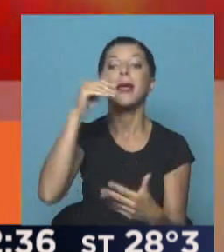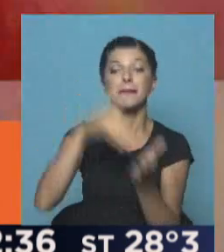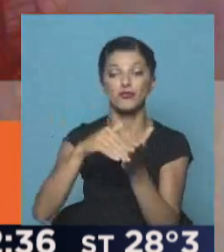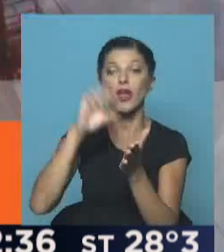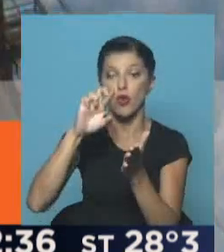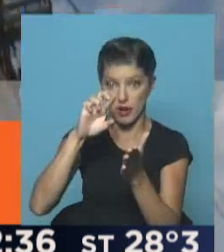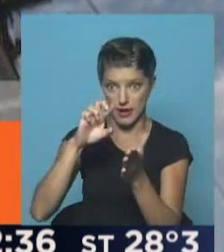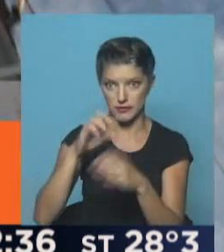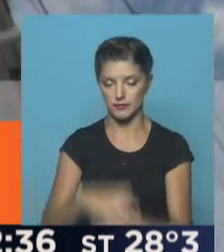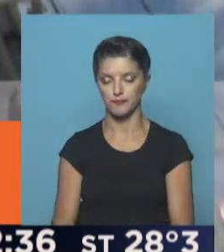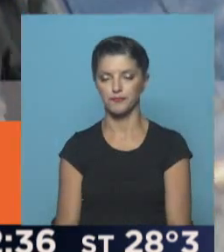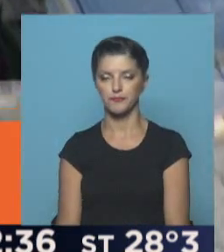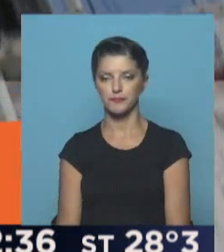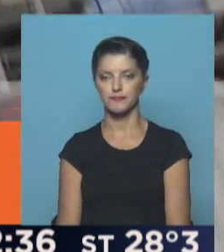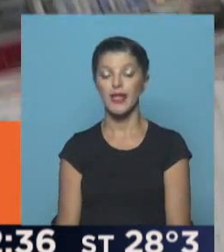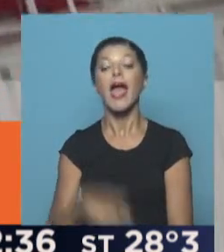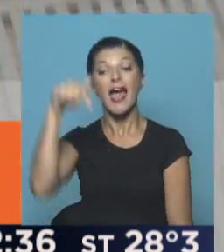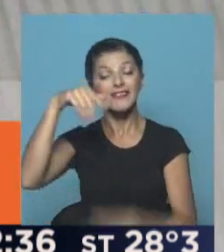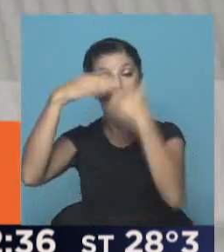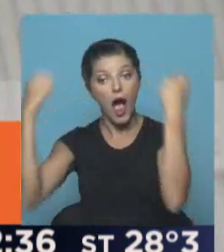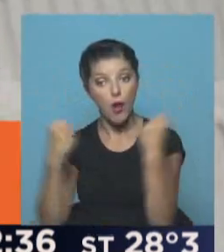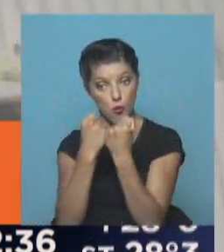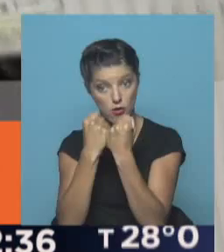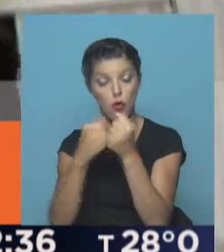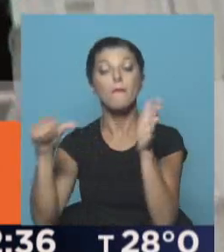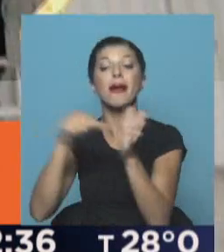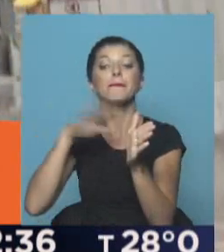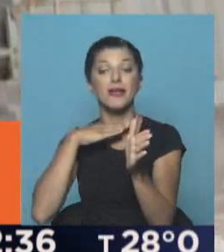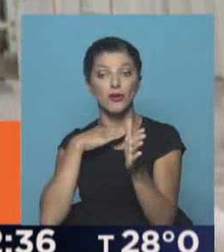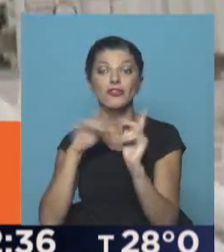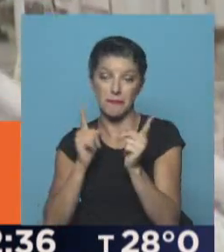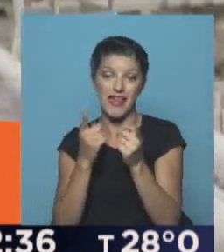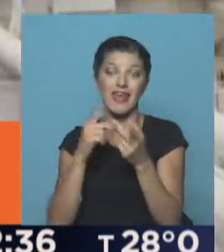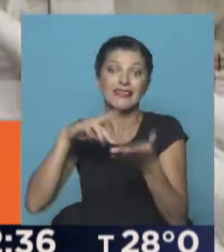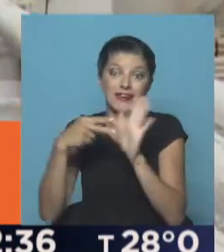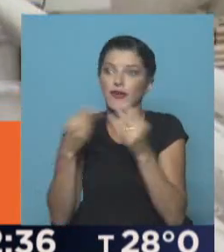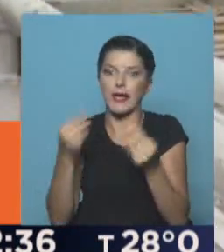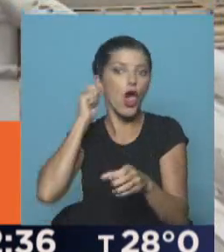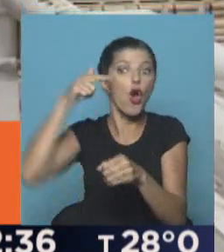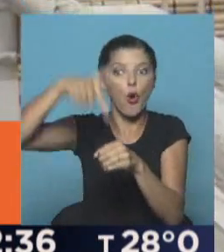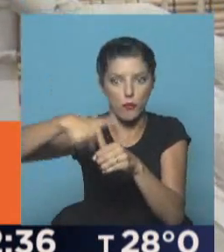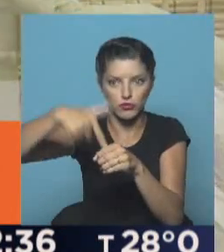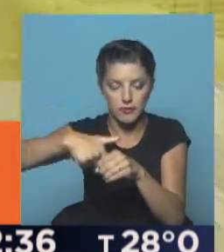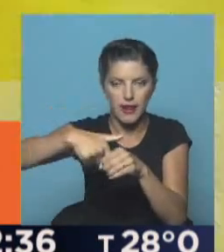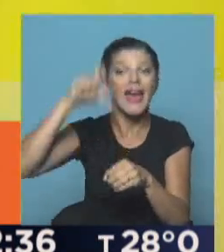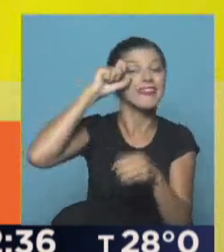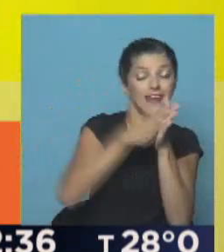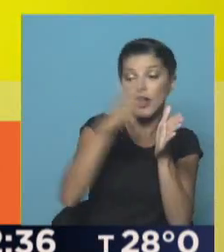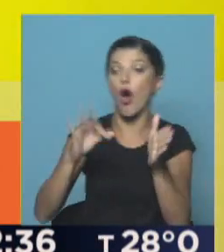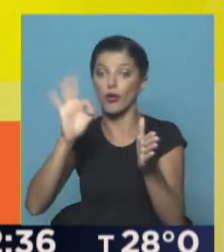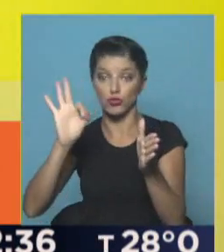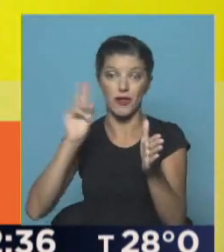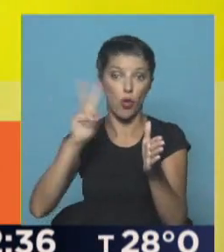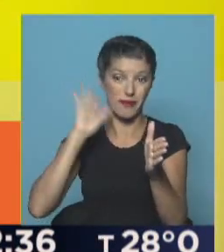dólares. Para México, el tratado significa además combustible. Solo entre enero y octubre de